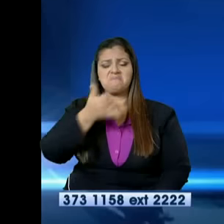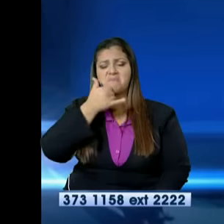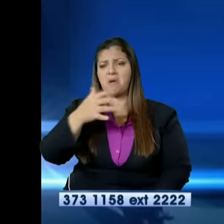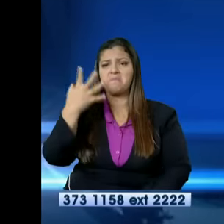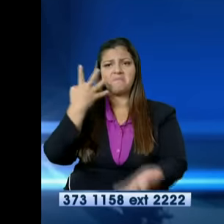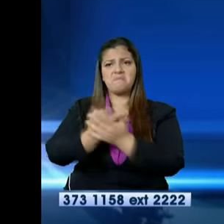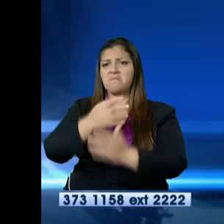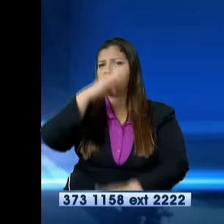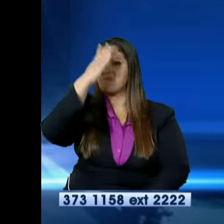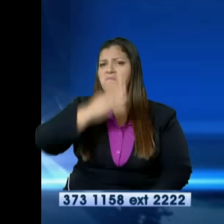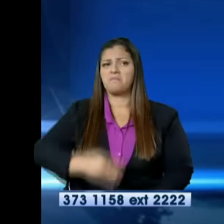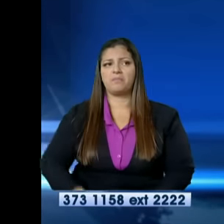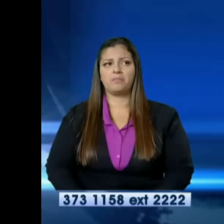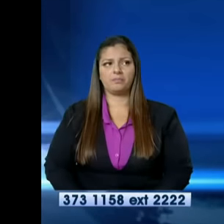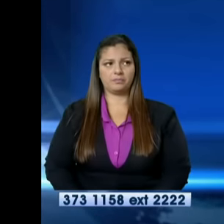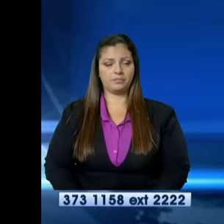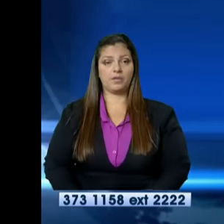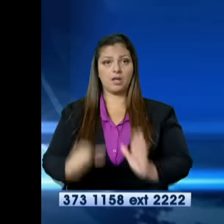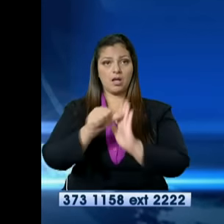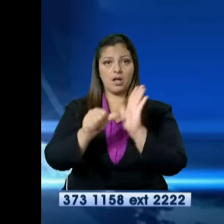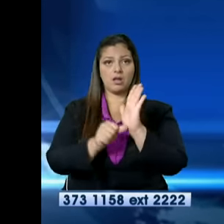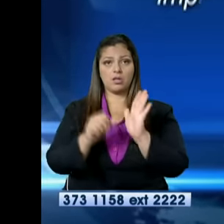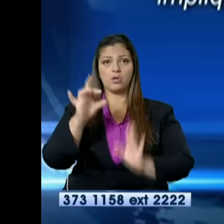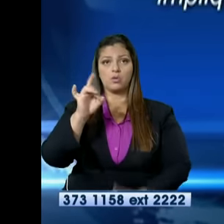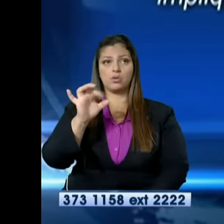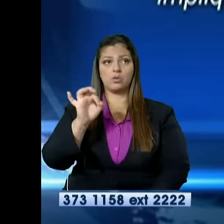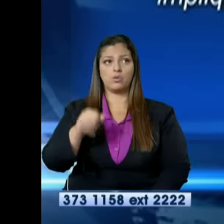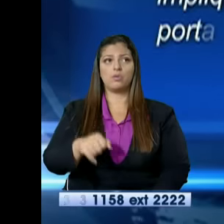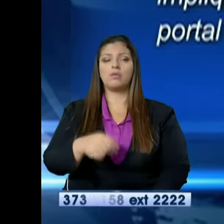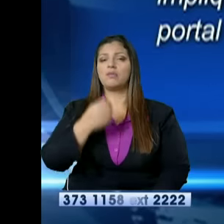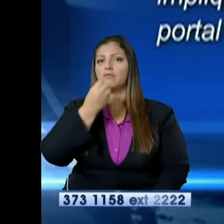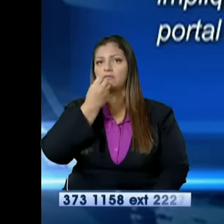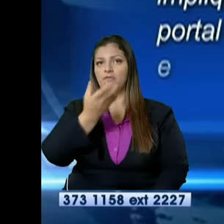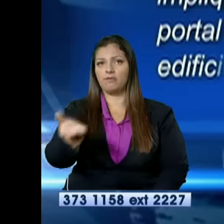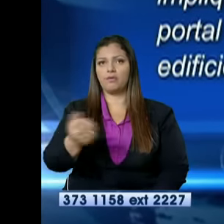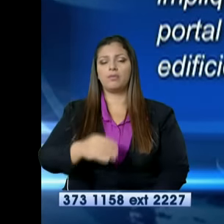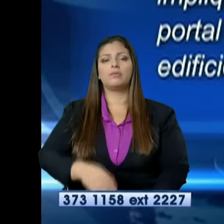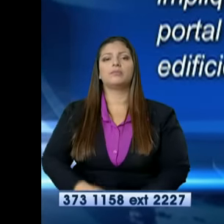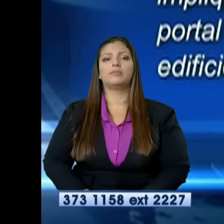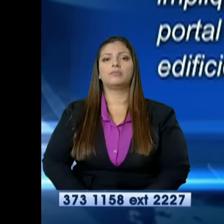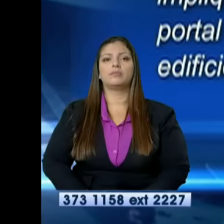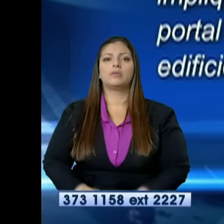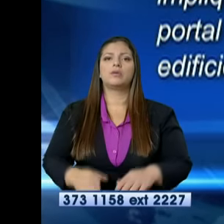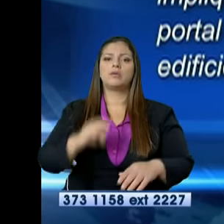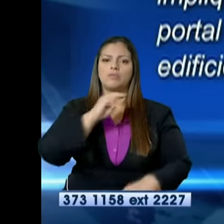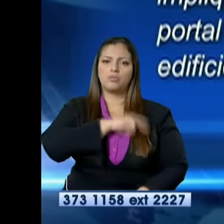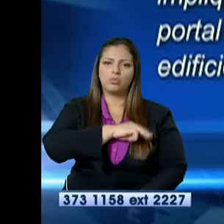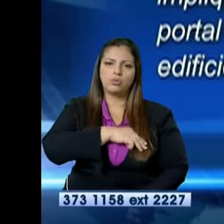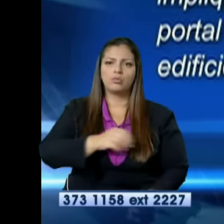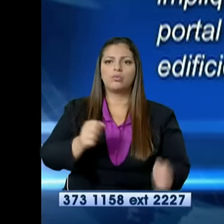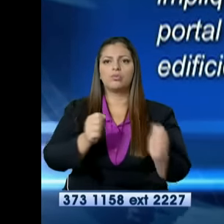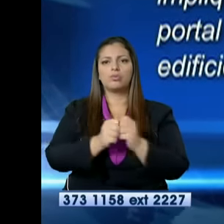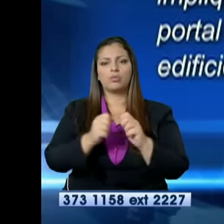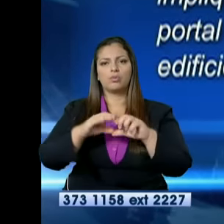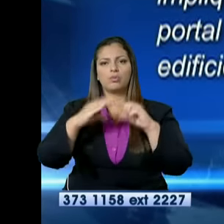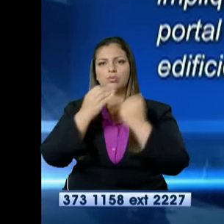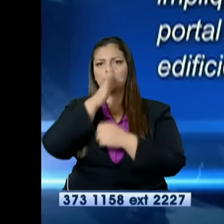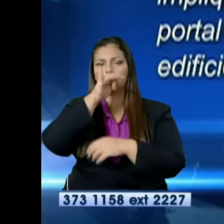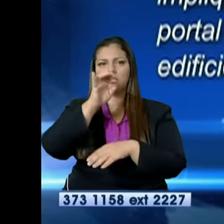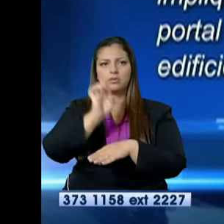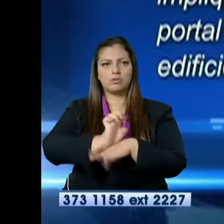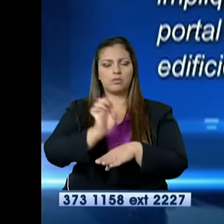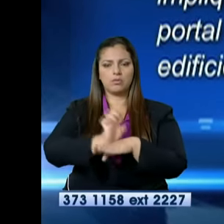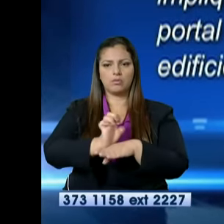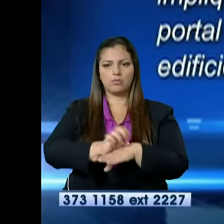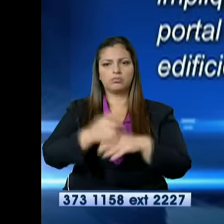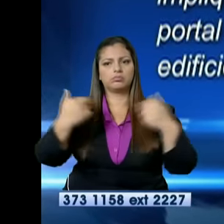En su artículo 89 señala que la municipalidad y la Comisión de Tránsito del Ecuador cuidarán que los vendedores ambulantes no obstruyan el